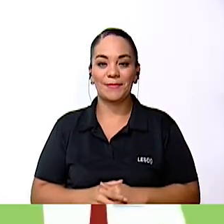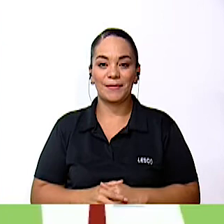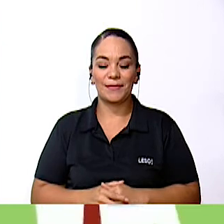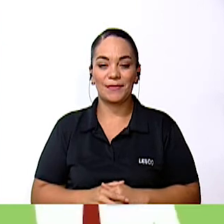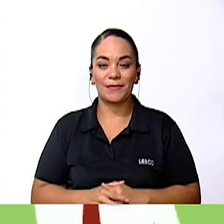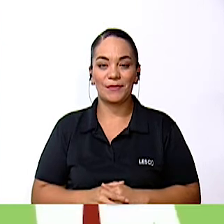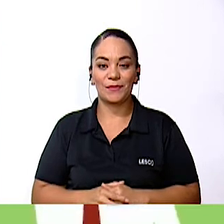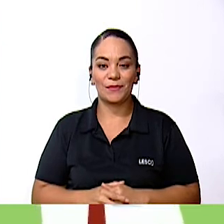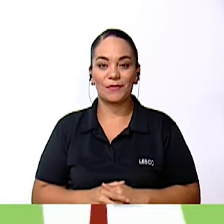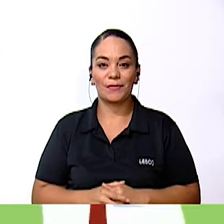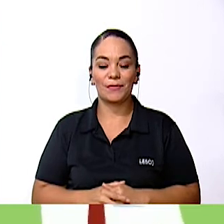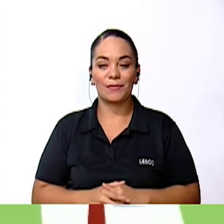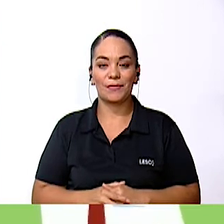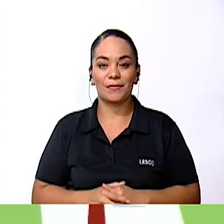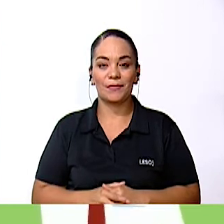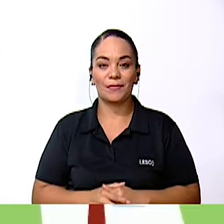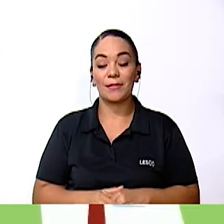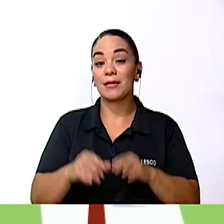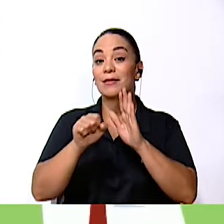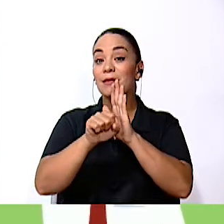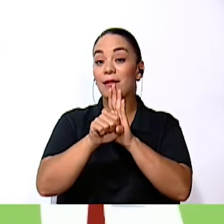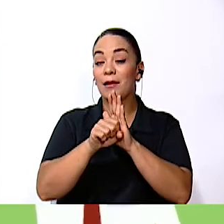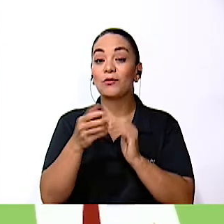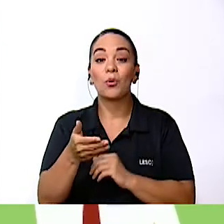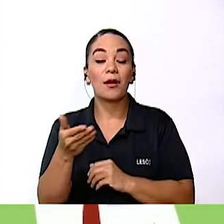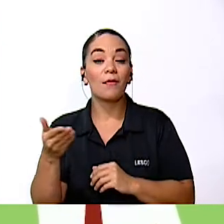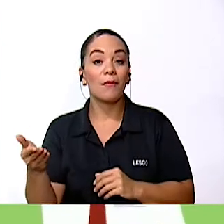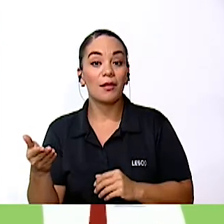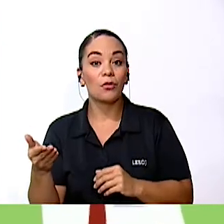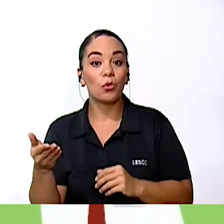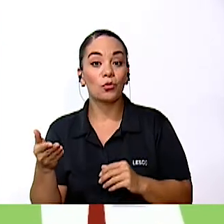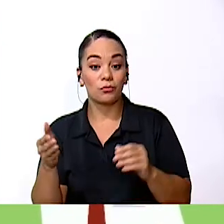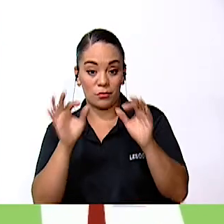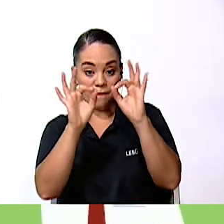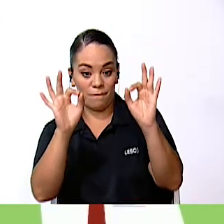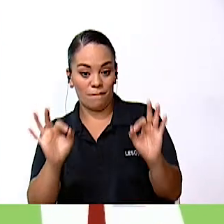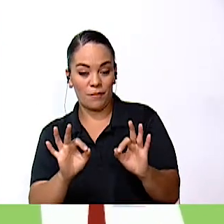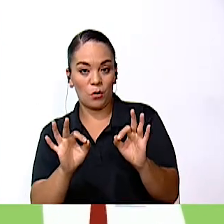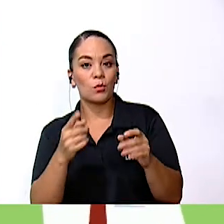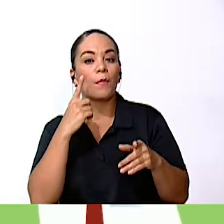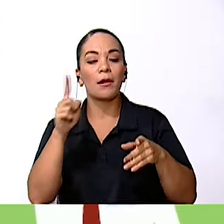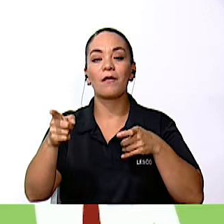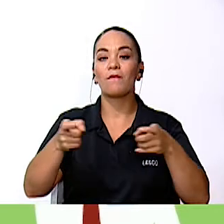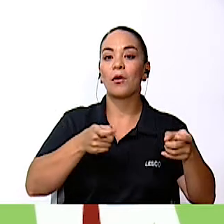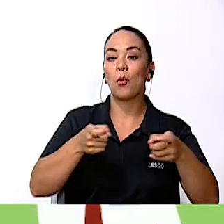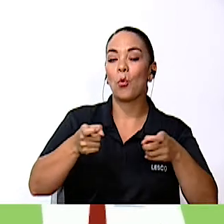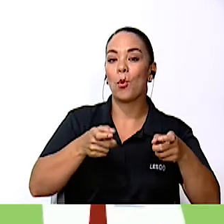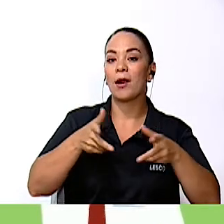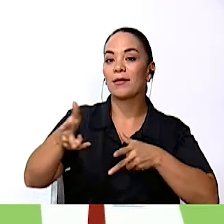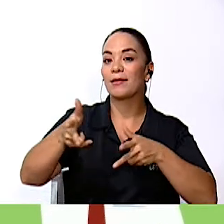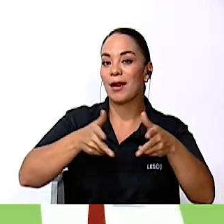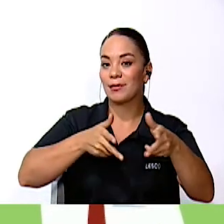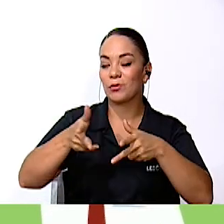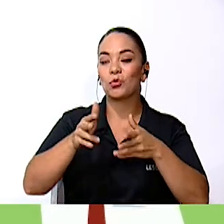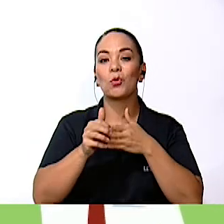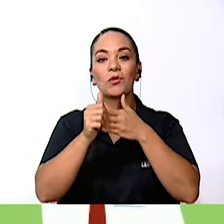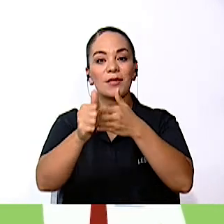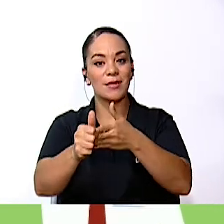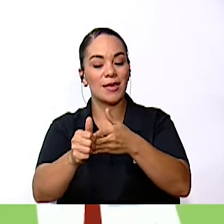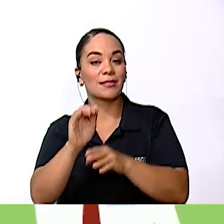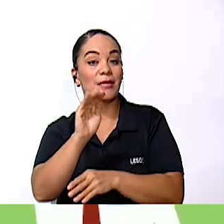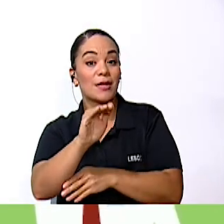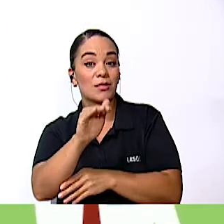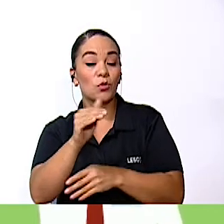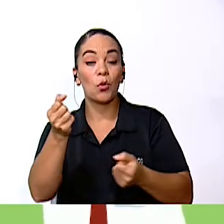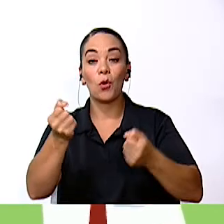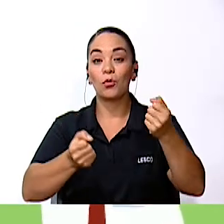Las señales Son elementos físicos Que se utilizan Para regular el tránsito Son guías O indicaciones Que